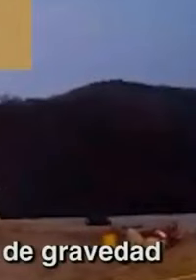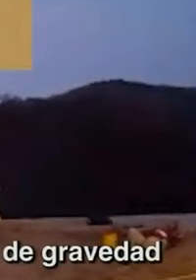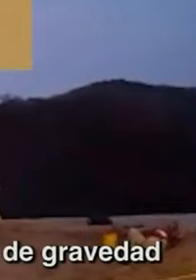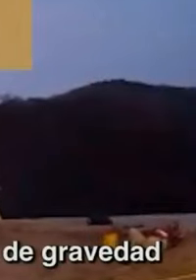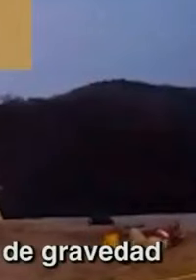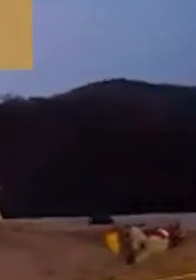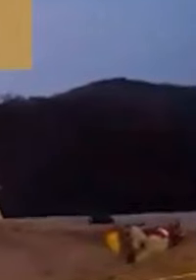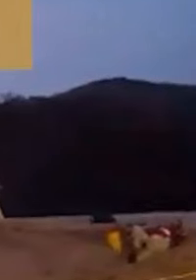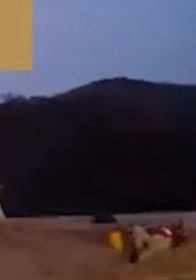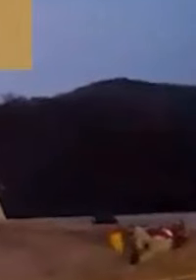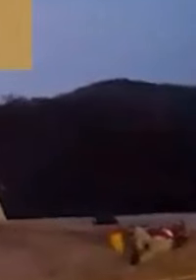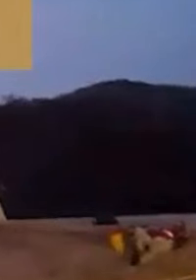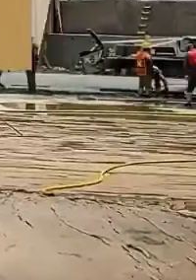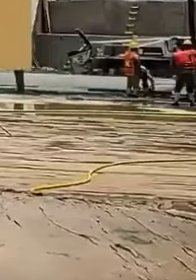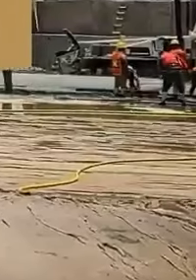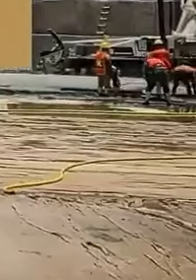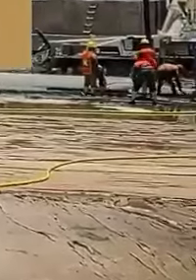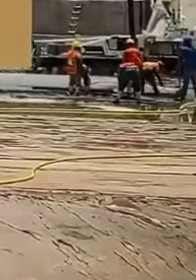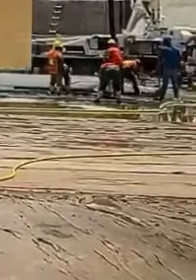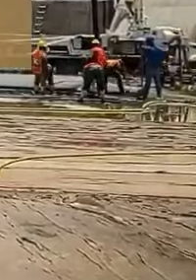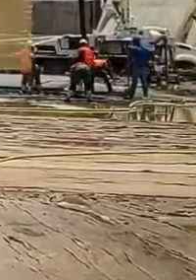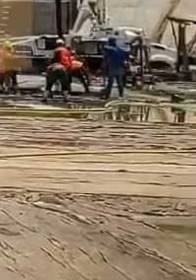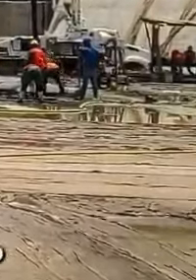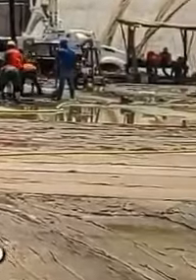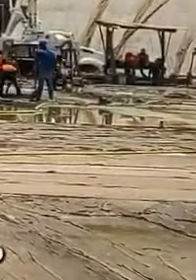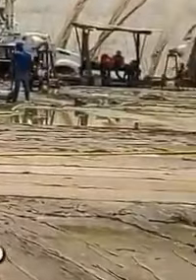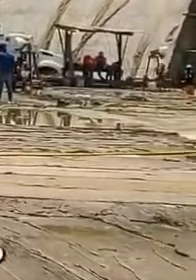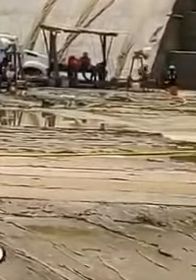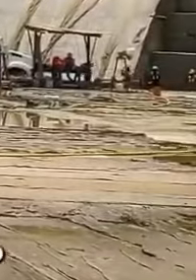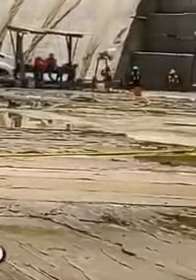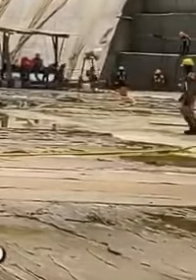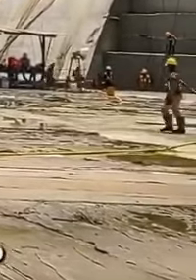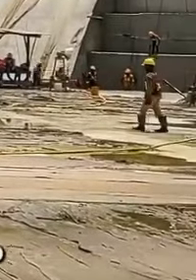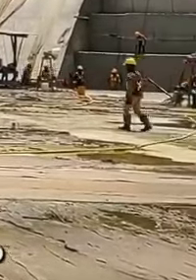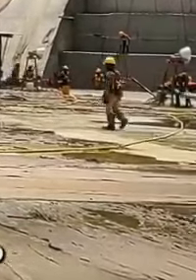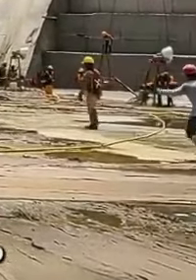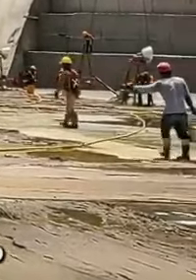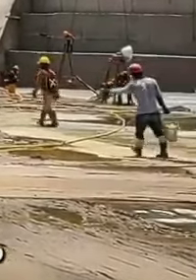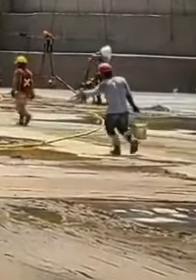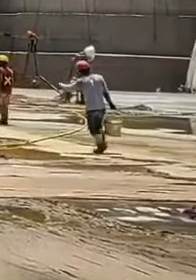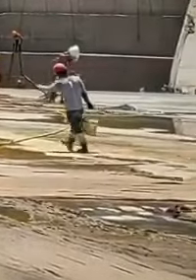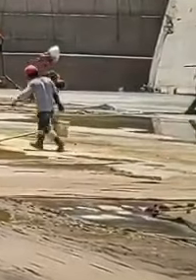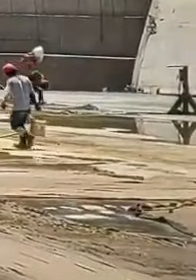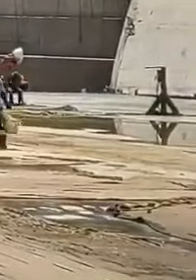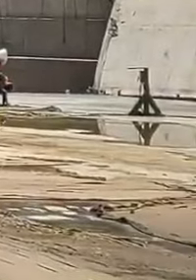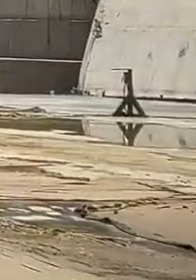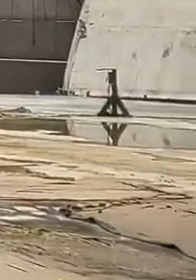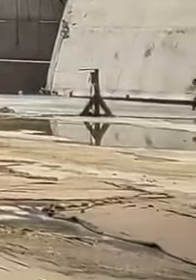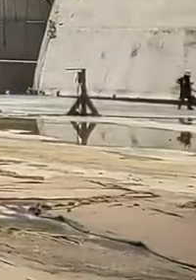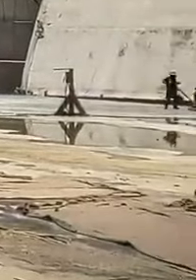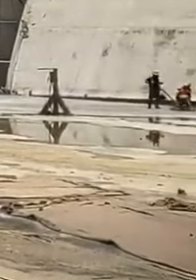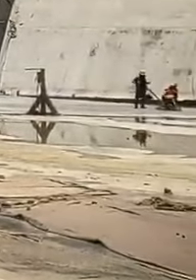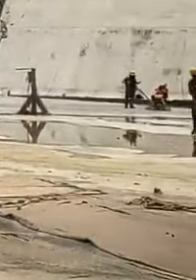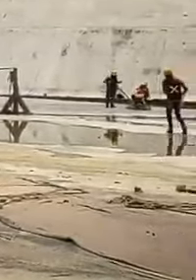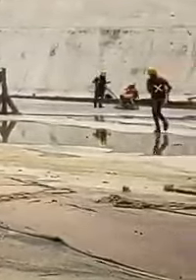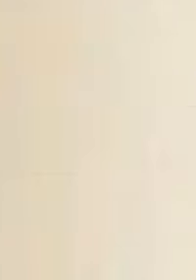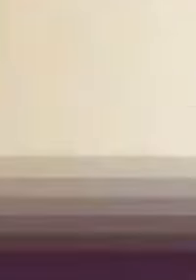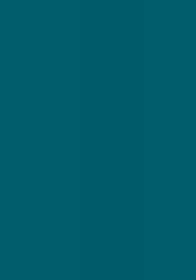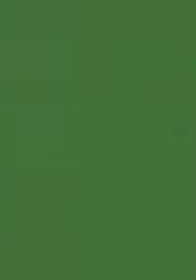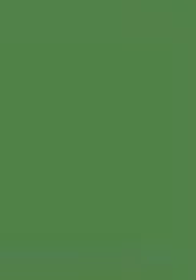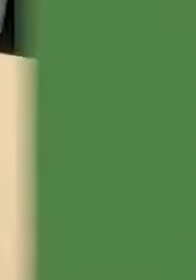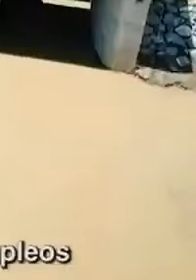hidráulico en muros de gravedad de las márgenes derecha e izquierda, así como colocación de drenes, concreto hidráulico para losa de piso y concreto para